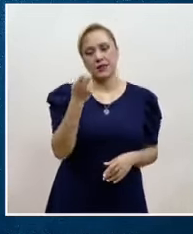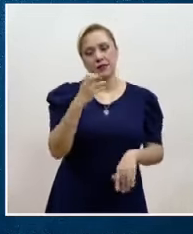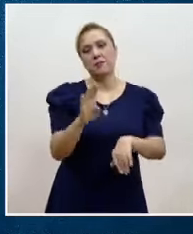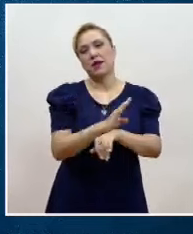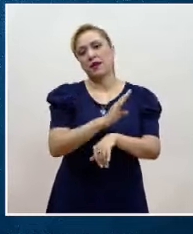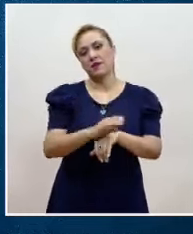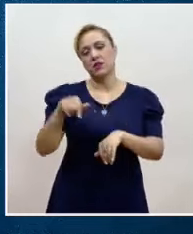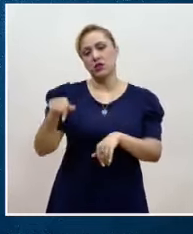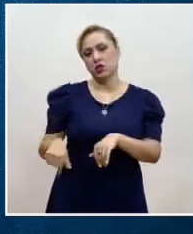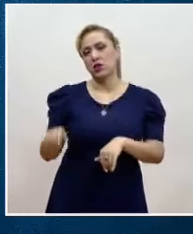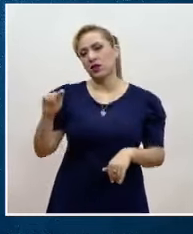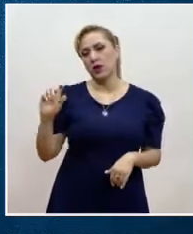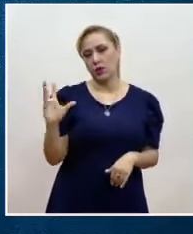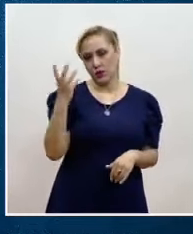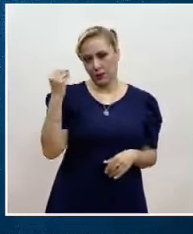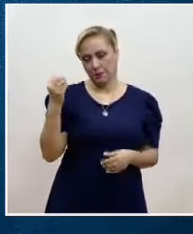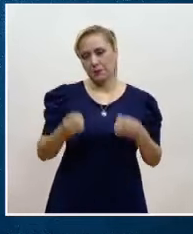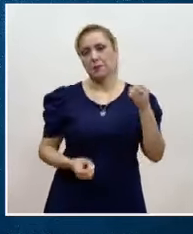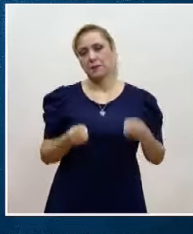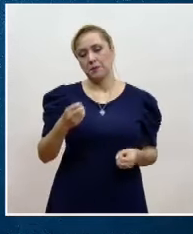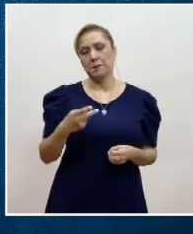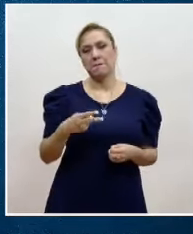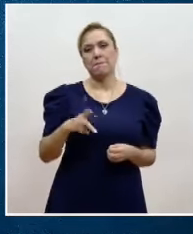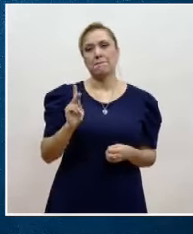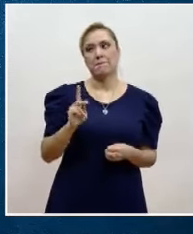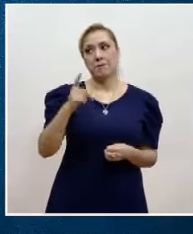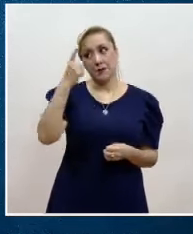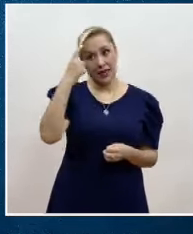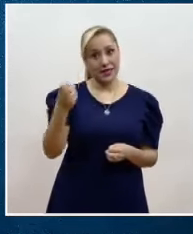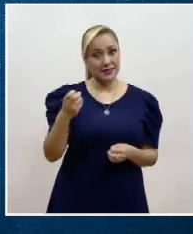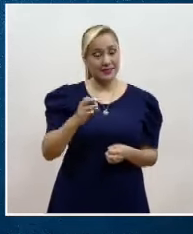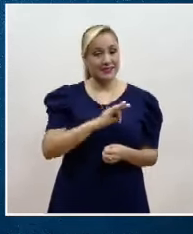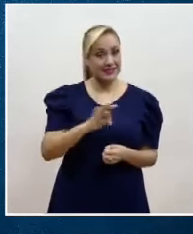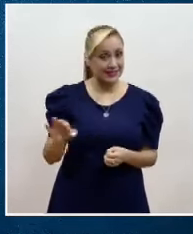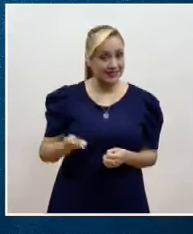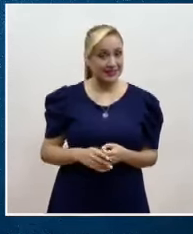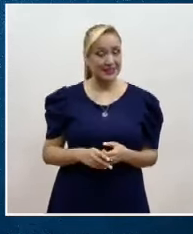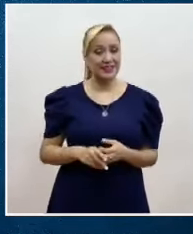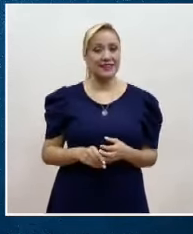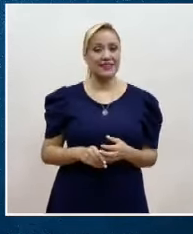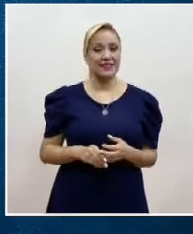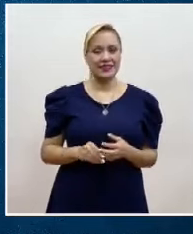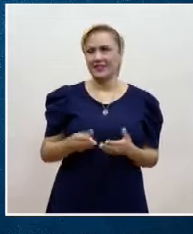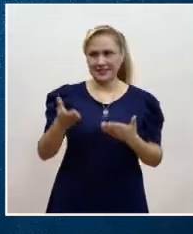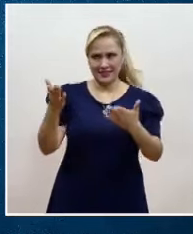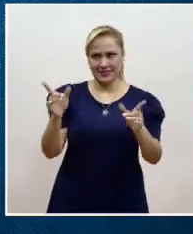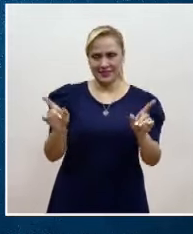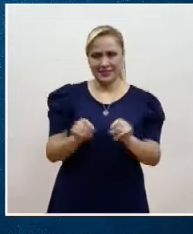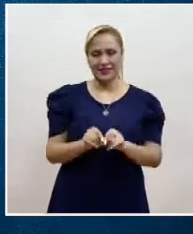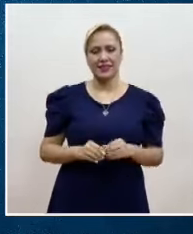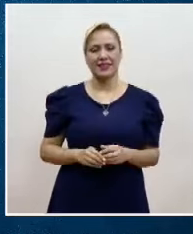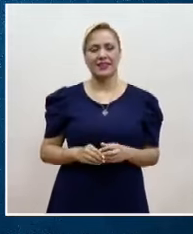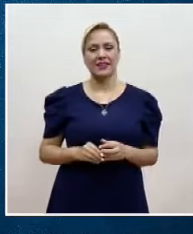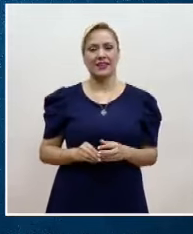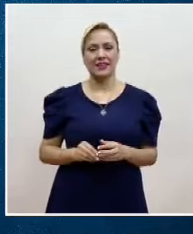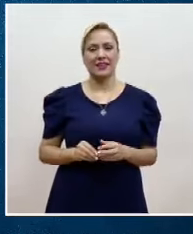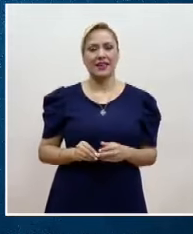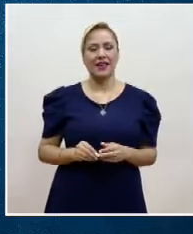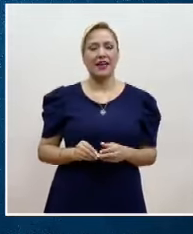de la justicia digital. Entonces, pero para que suceda, No, tiene que ser... termina tu idea.